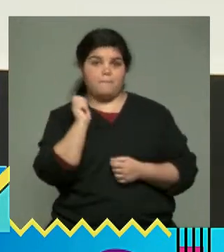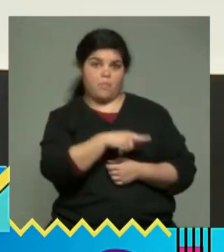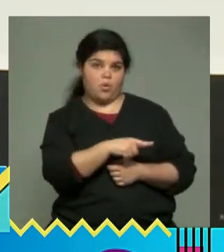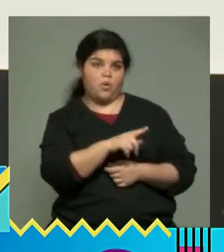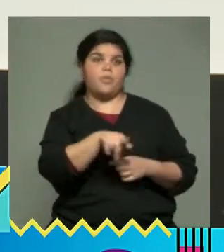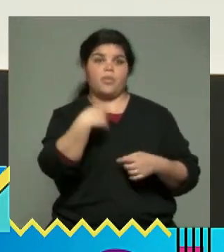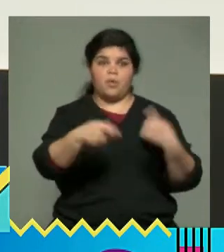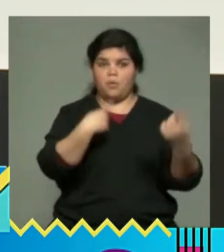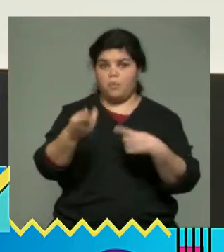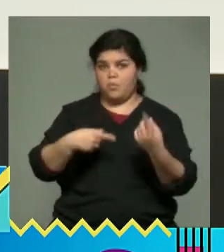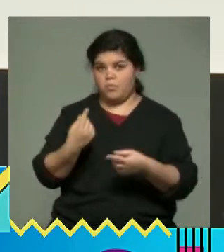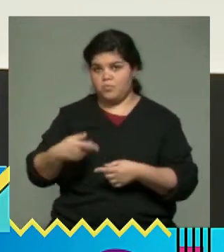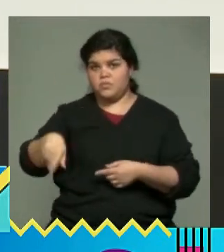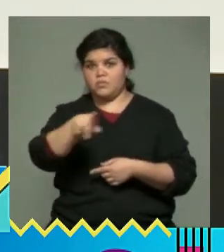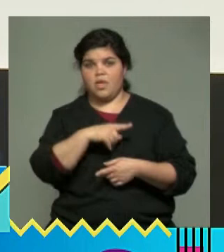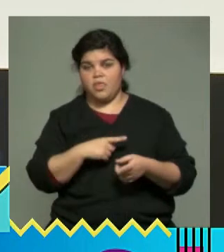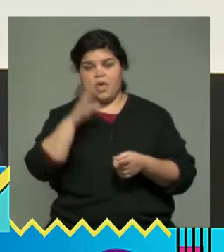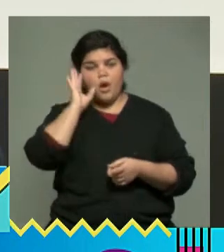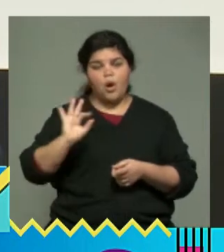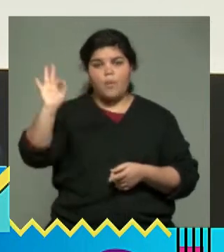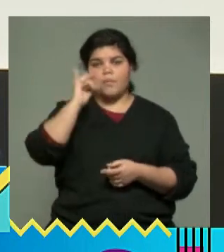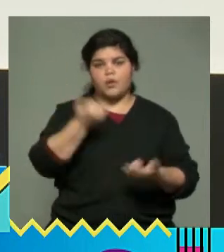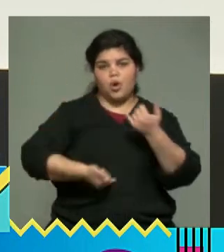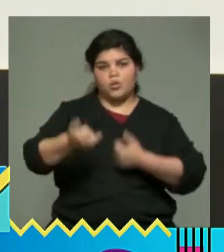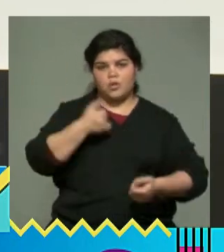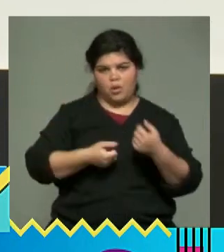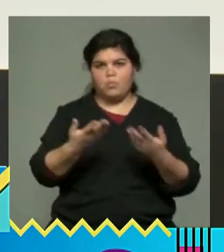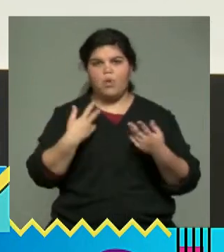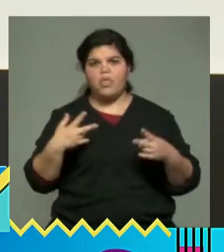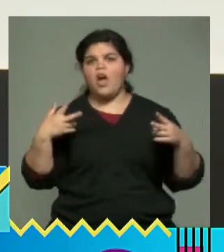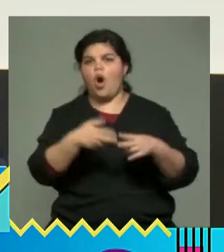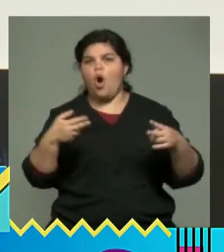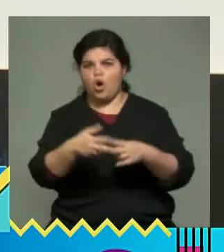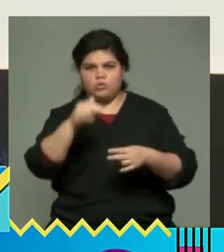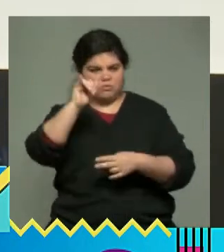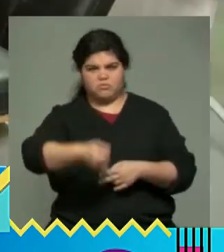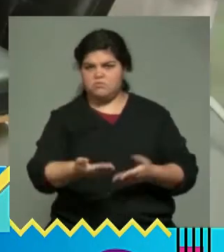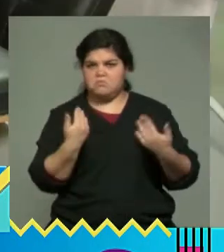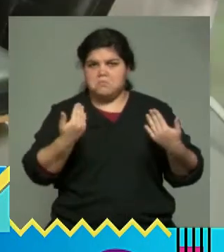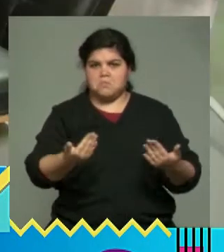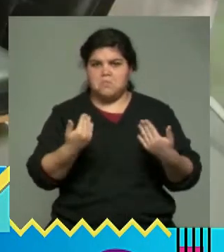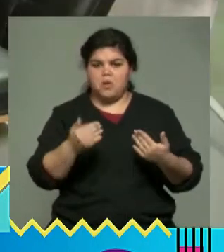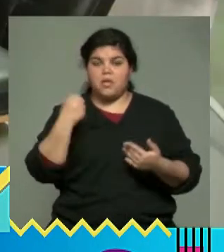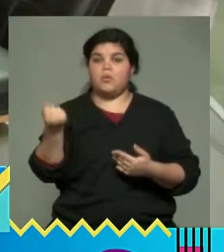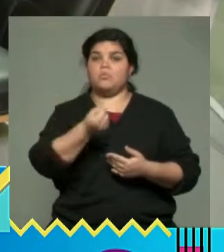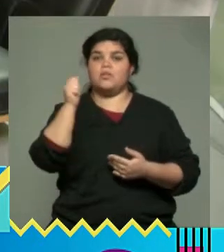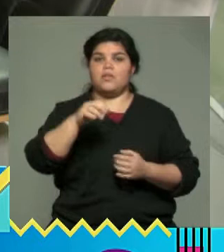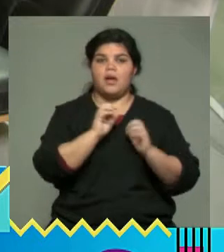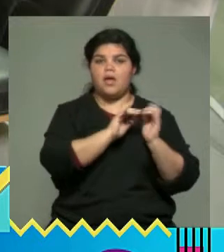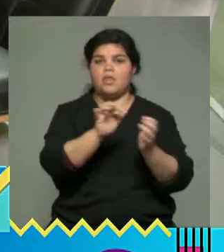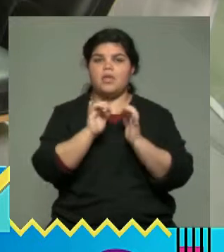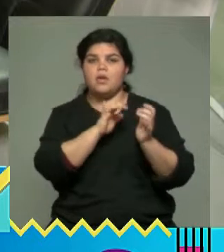bueno, ustedes pueden ir aportando, interviniendo, no hay ningún problema en eso. Y la idea es dar un debate plural,